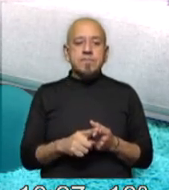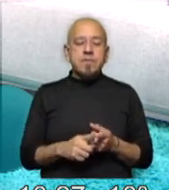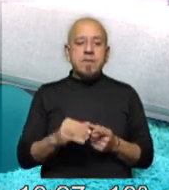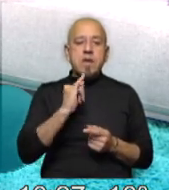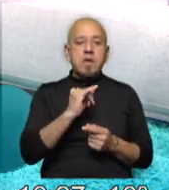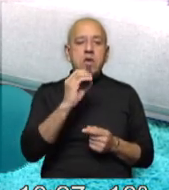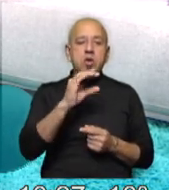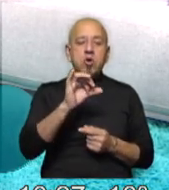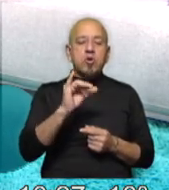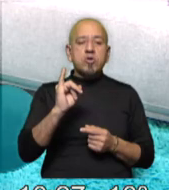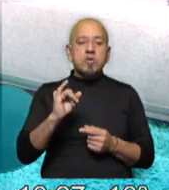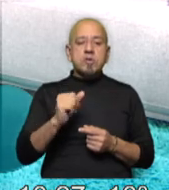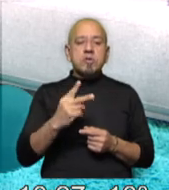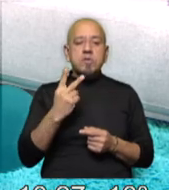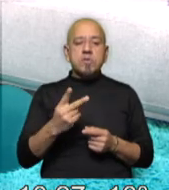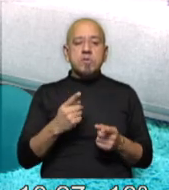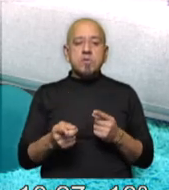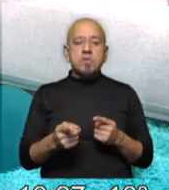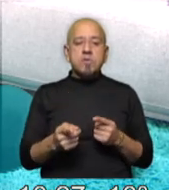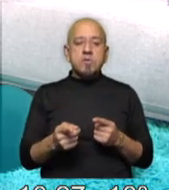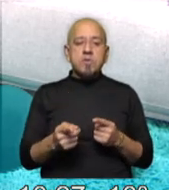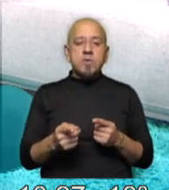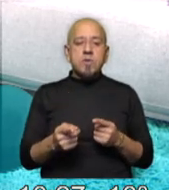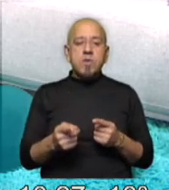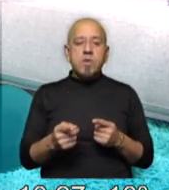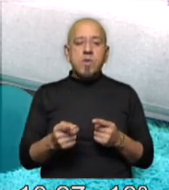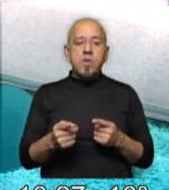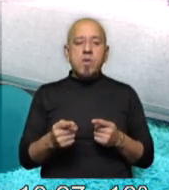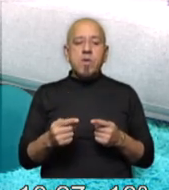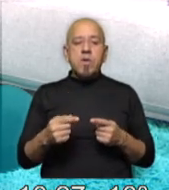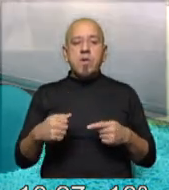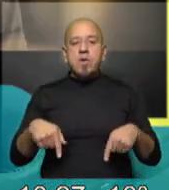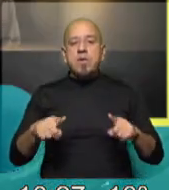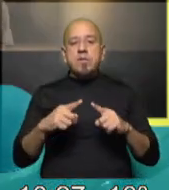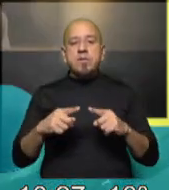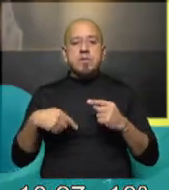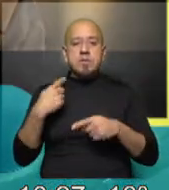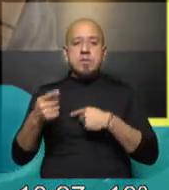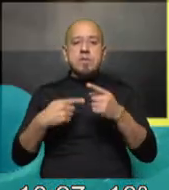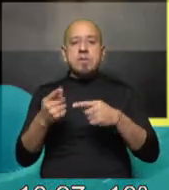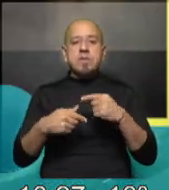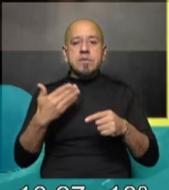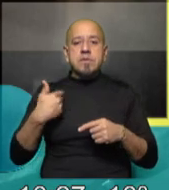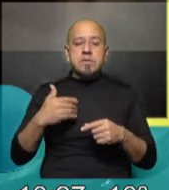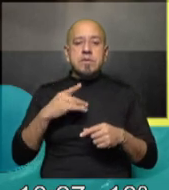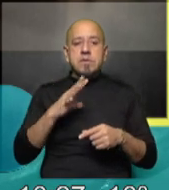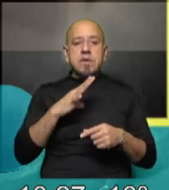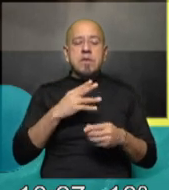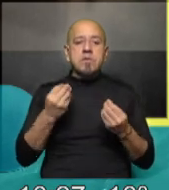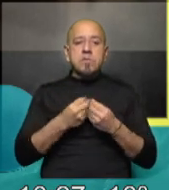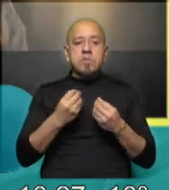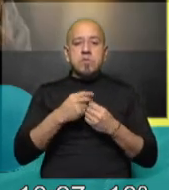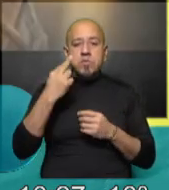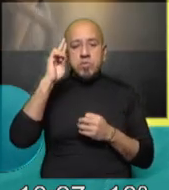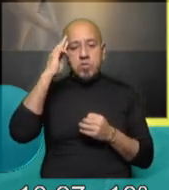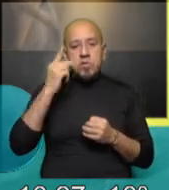La temporada 2 de Yoshi, esta serie argentina también. Pero muchos actores uruguayos. Muchos actores uruguayos y